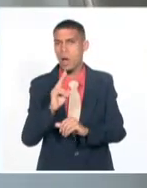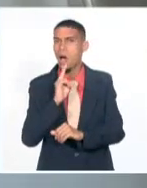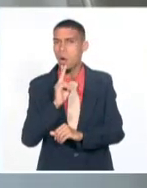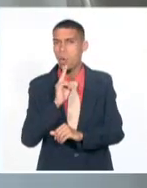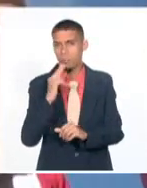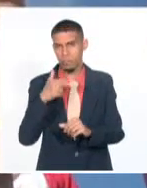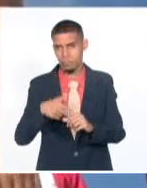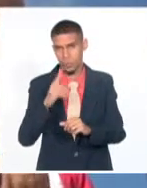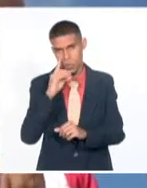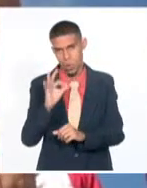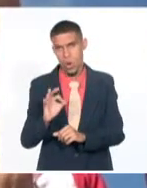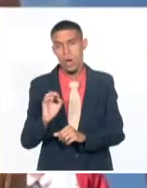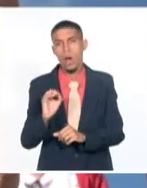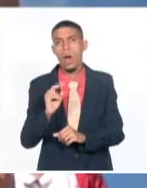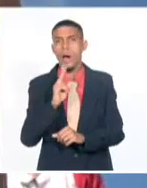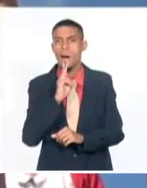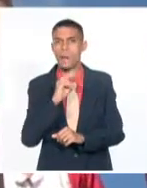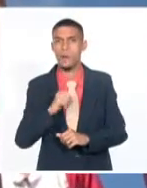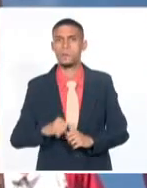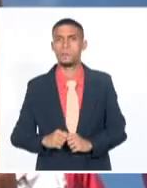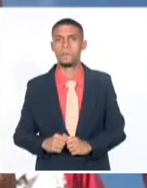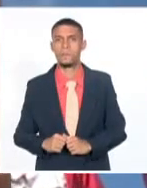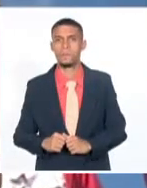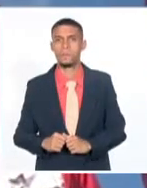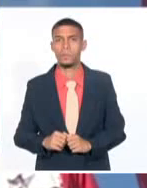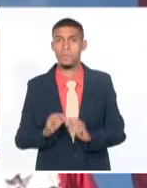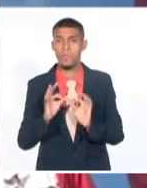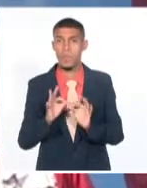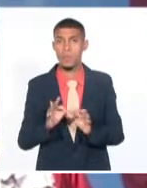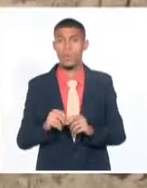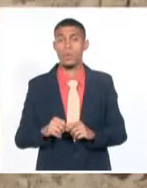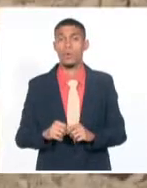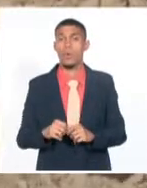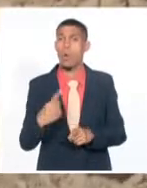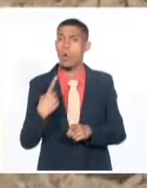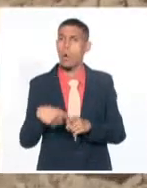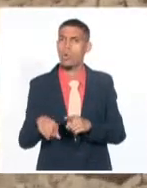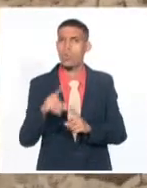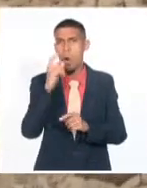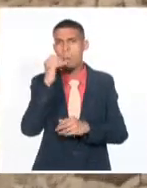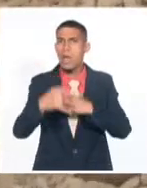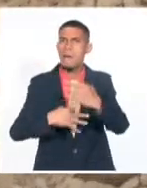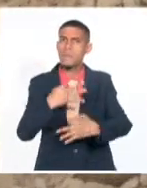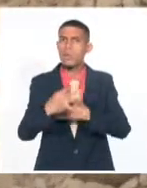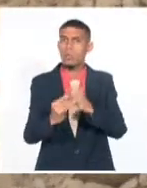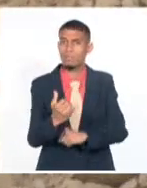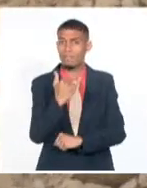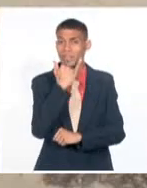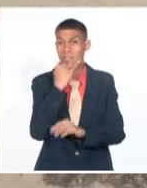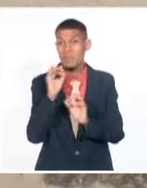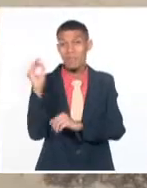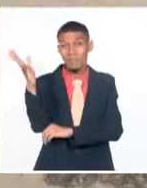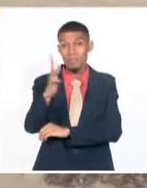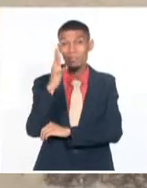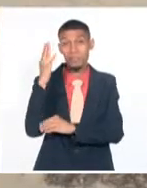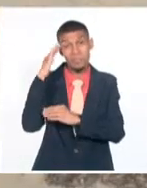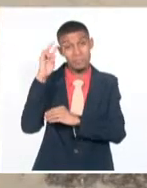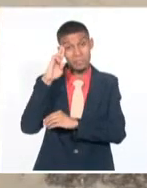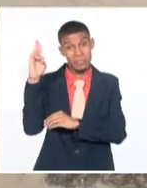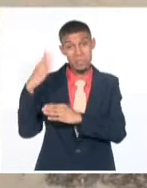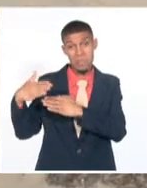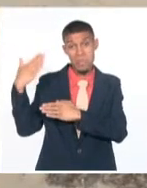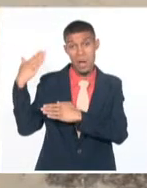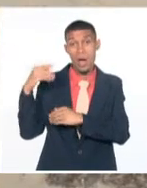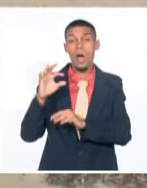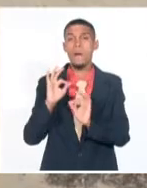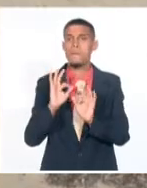detalle. El doctor en ciencias geográficas Ridel Rodríguez Paneque explicó que debido a los efectos del huracán Lee, que pasó por las áreas del norte de las